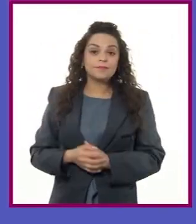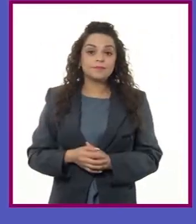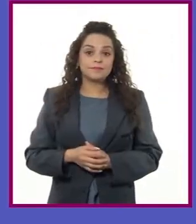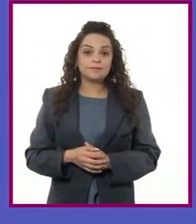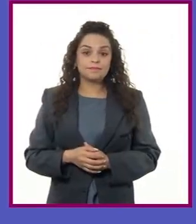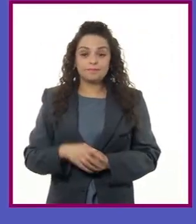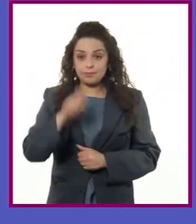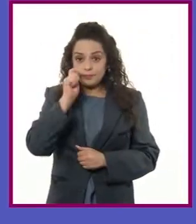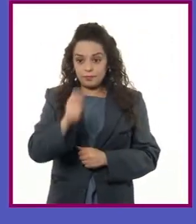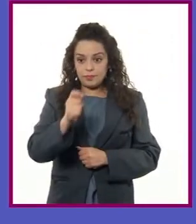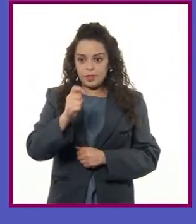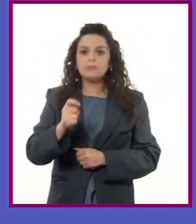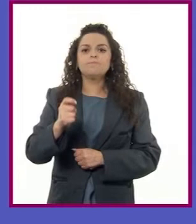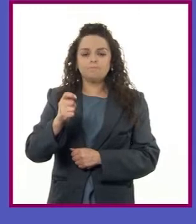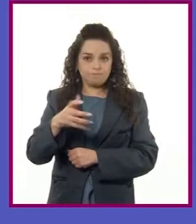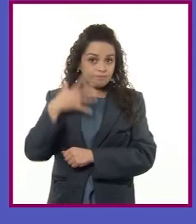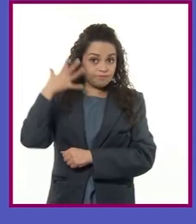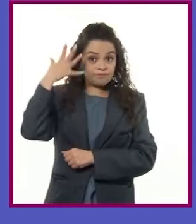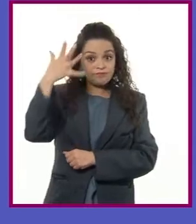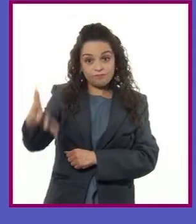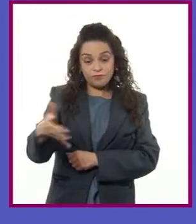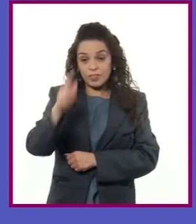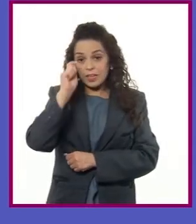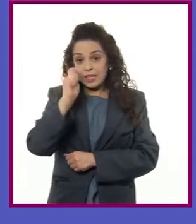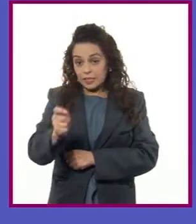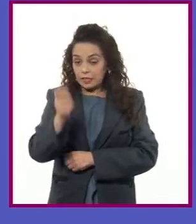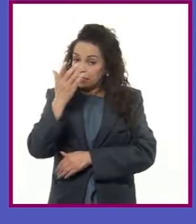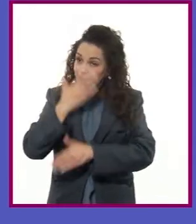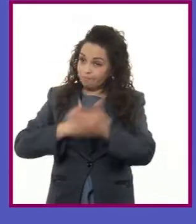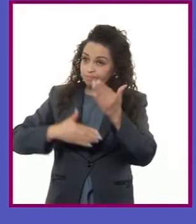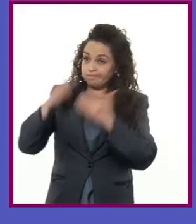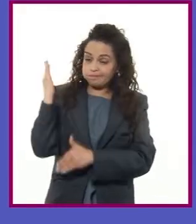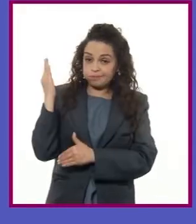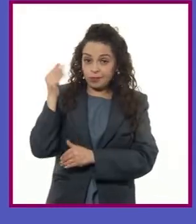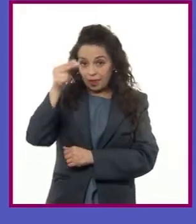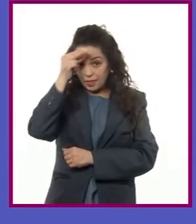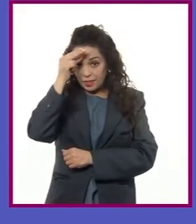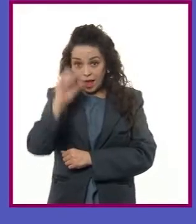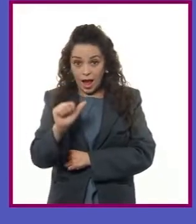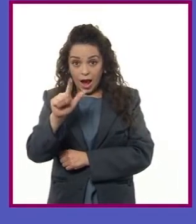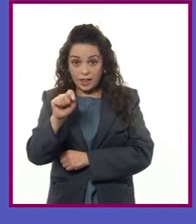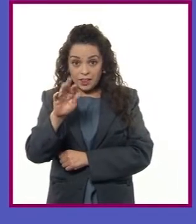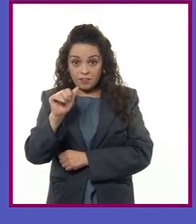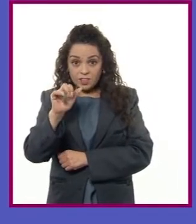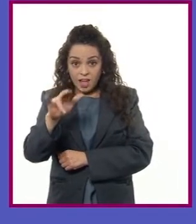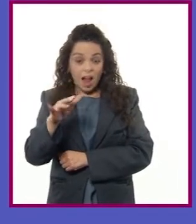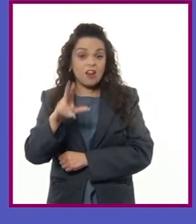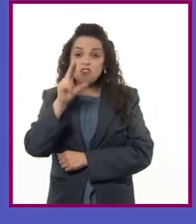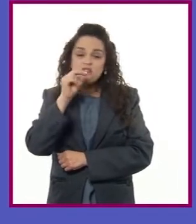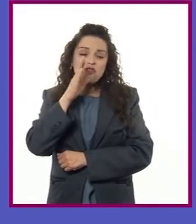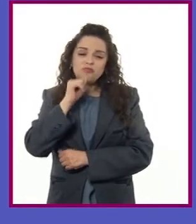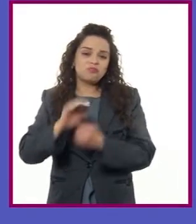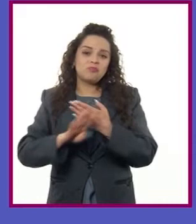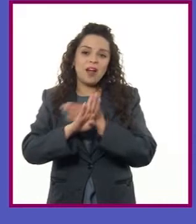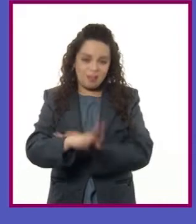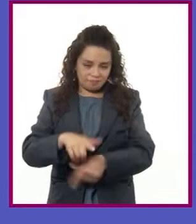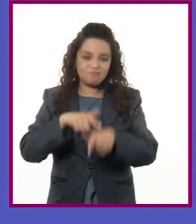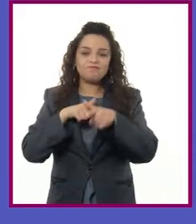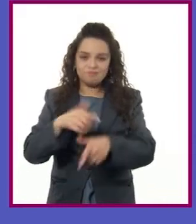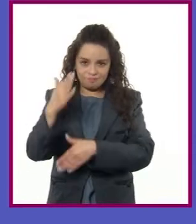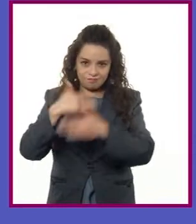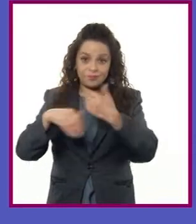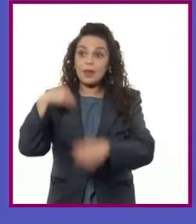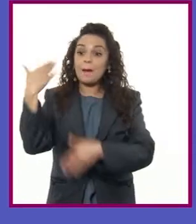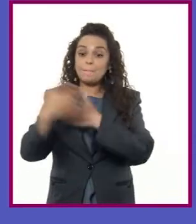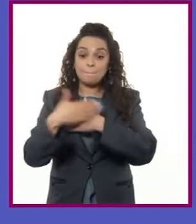inteligencia artificial es inevitable. Esta nos llevará a desarrollar nuevas tecnologías, hará que tengamos vehículos